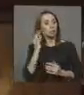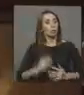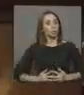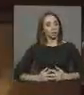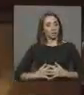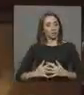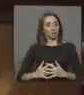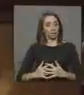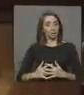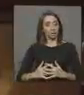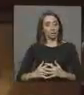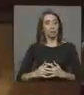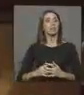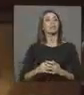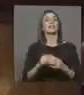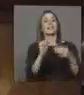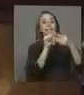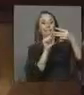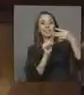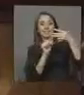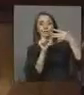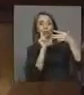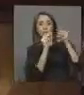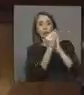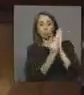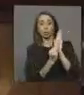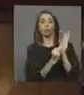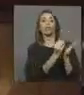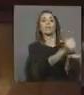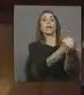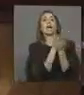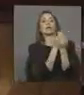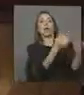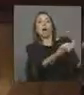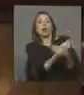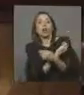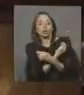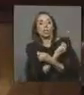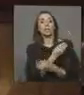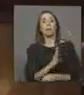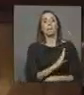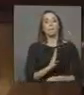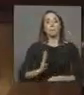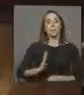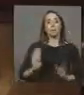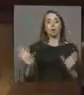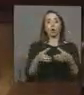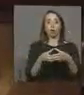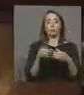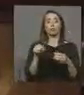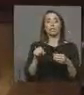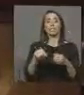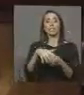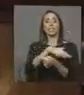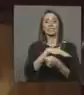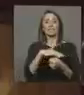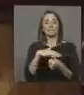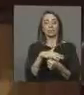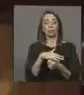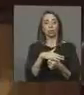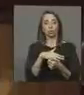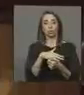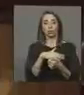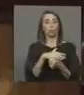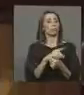de la mujer que se encuentra en las hipótesis que allí se describen. A juicio de un grupo de miembros de la Comisión, dicha circunstancia no